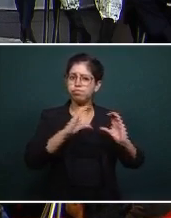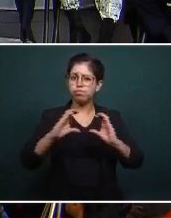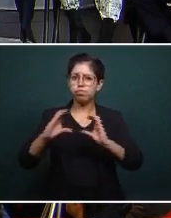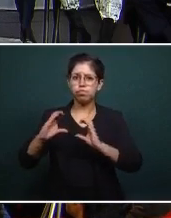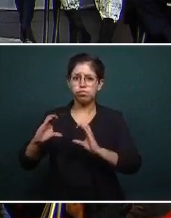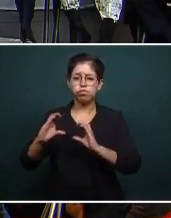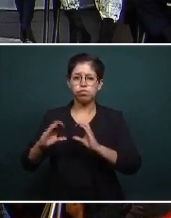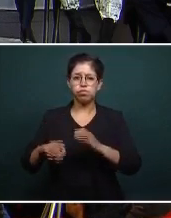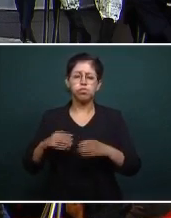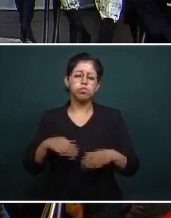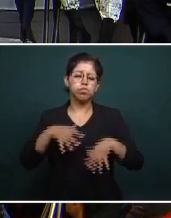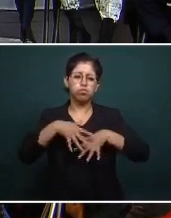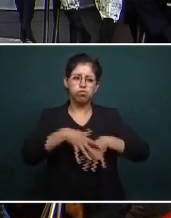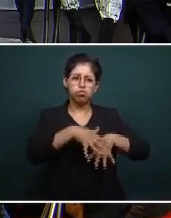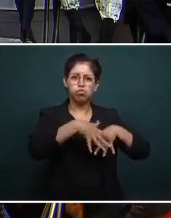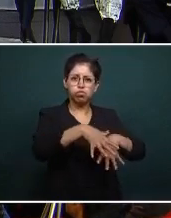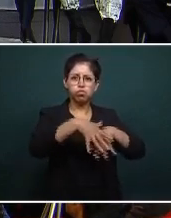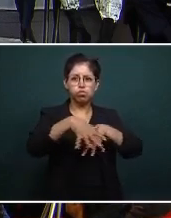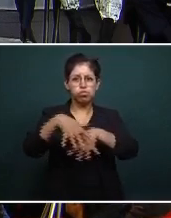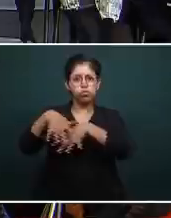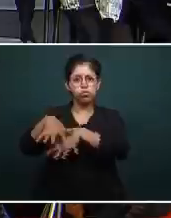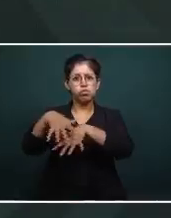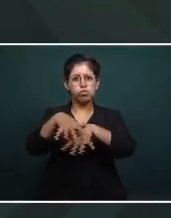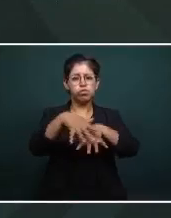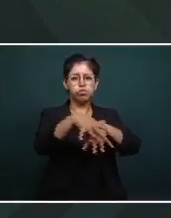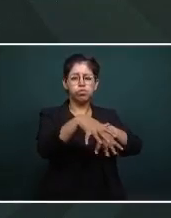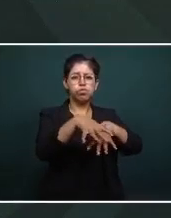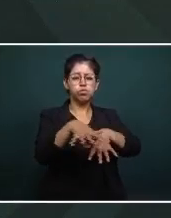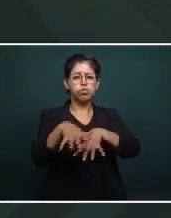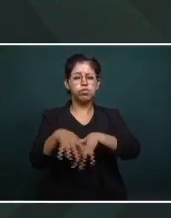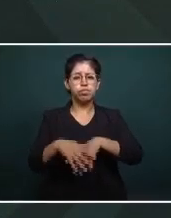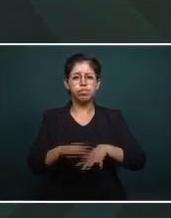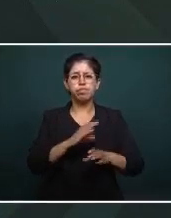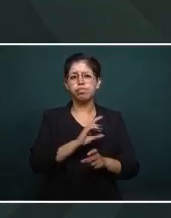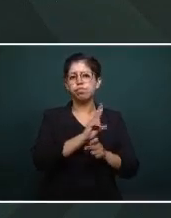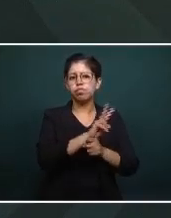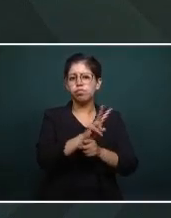manera permanente en diferentes puntos. Tenemos también